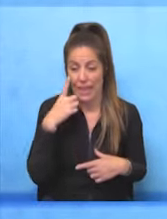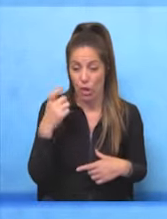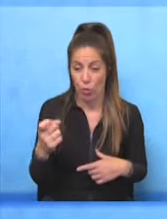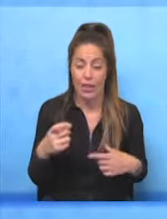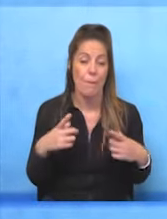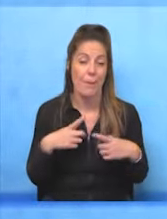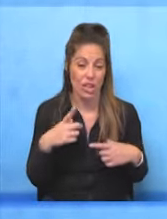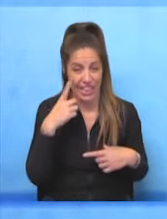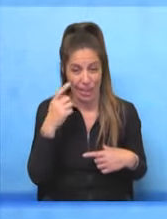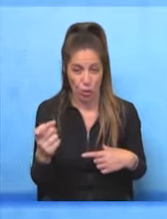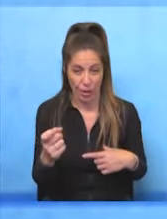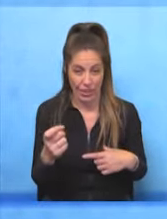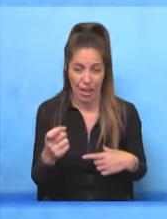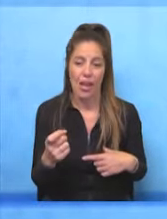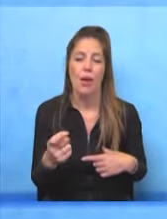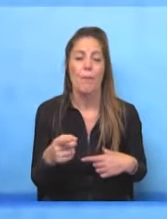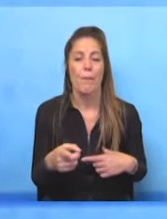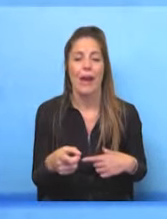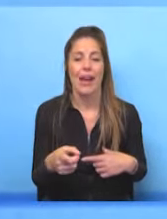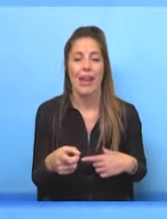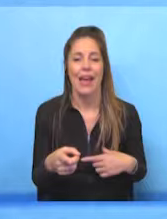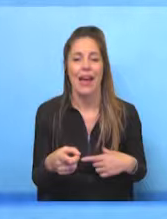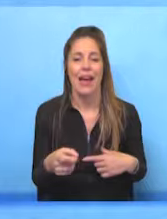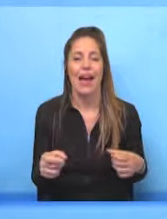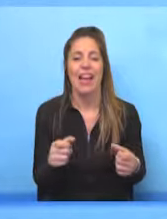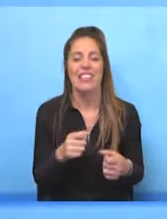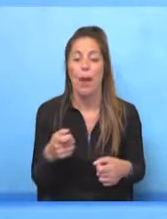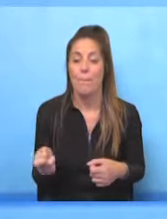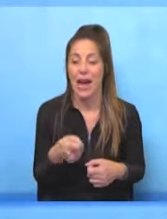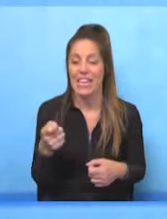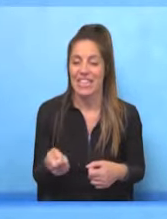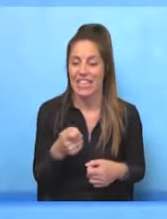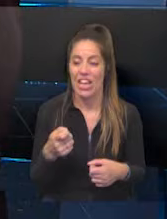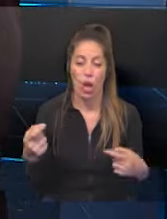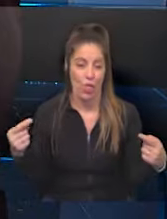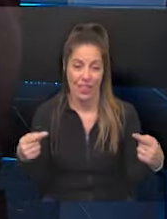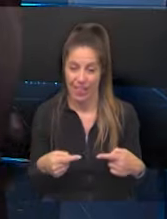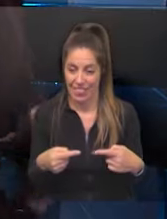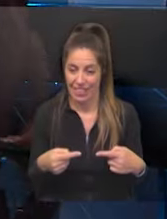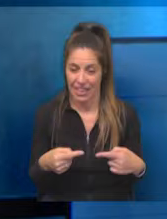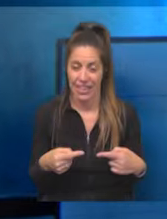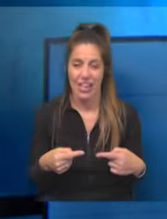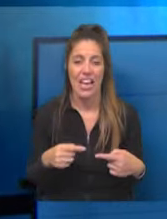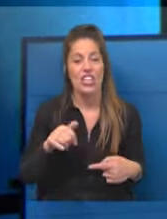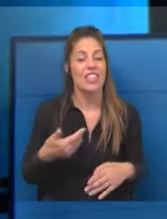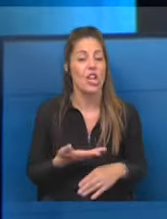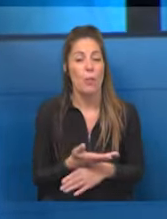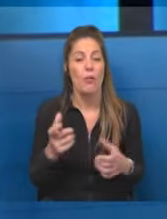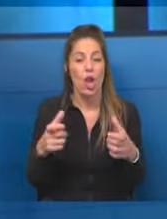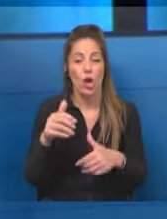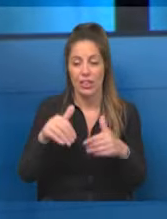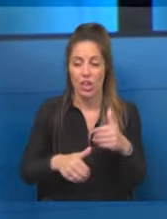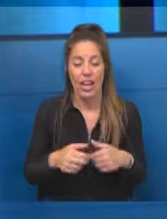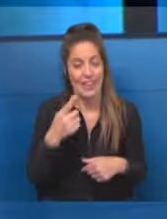espero ser tenido en cuenta para para ser el manijero de la del debate únic ya se lo pedimos a la corte electoral que